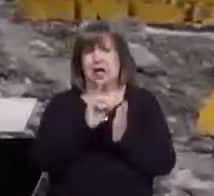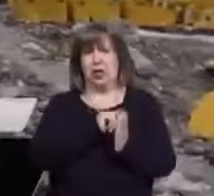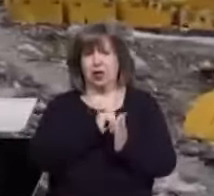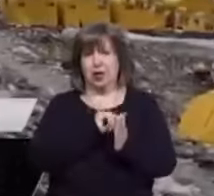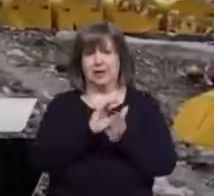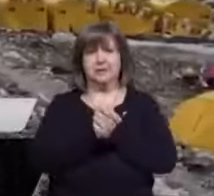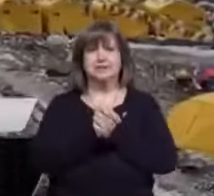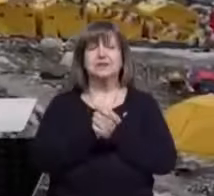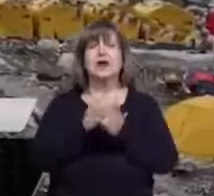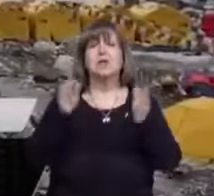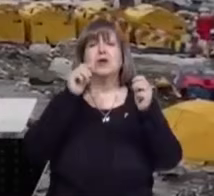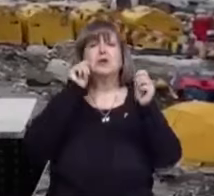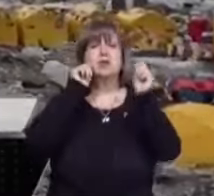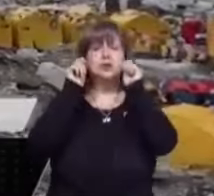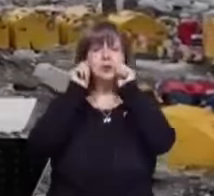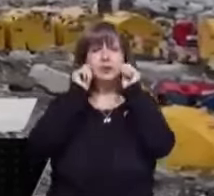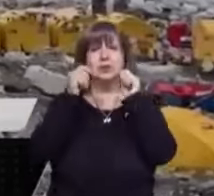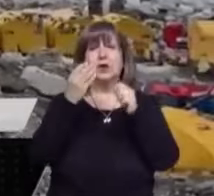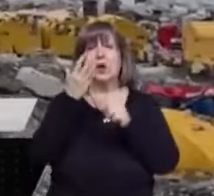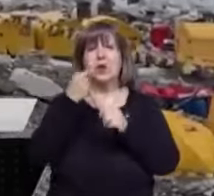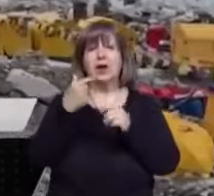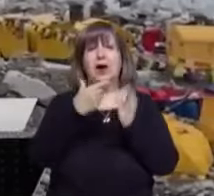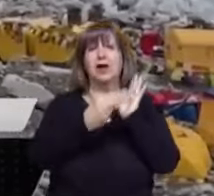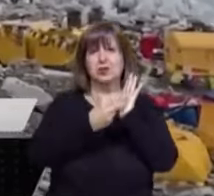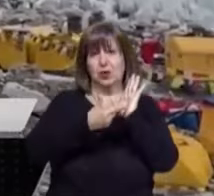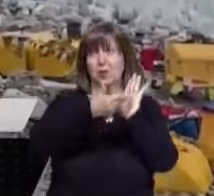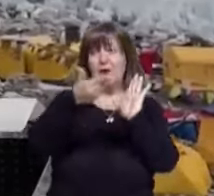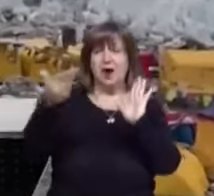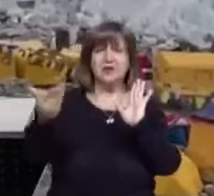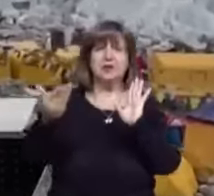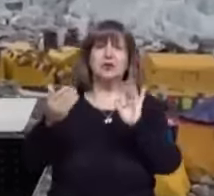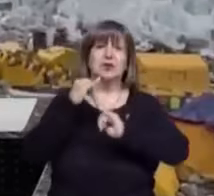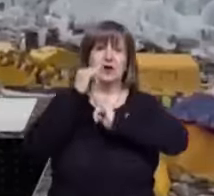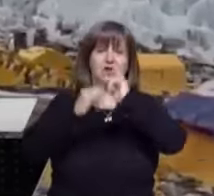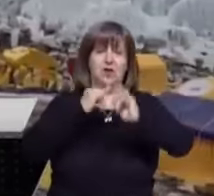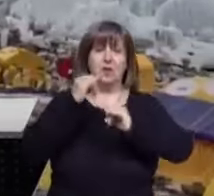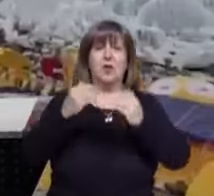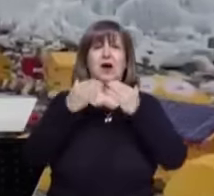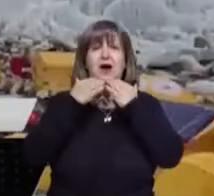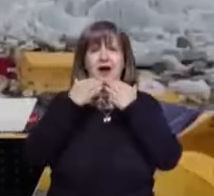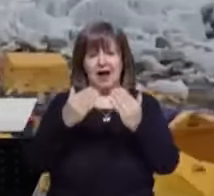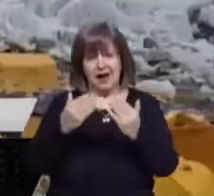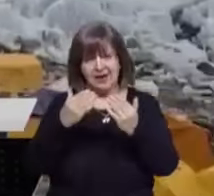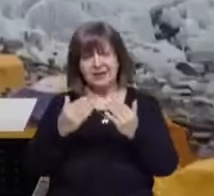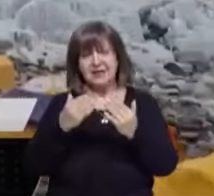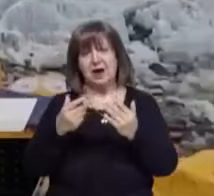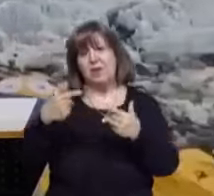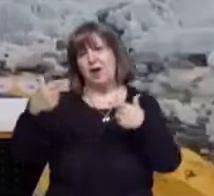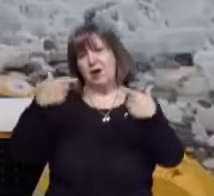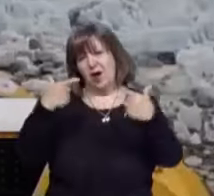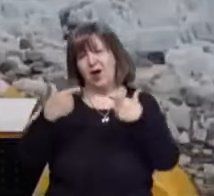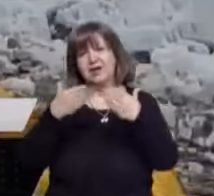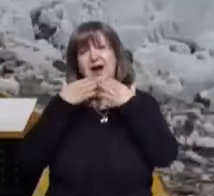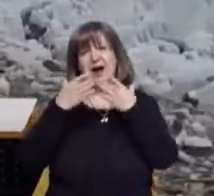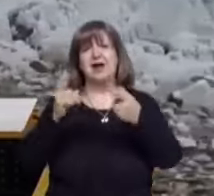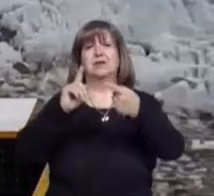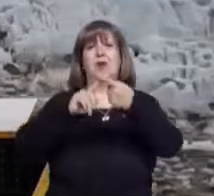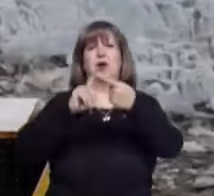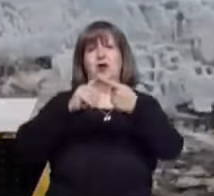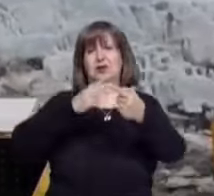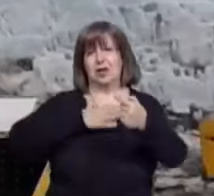Les mando un beso enorme, espero que les haya gustado toda la info, la data. Gracias por la nota, por haberme